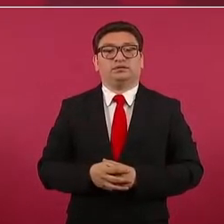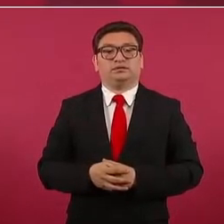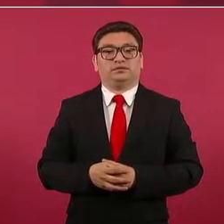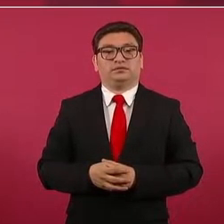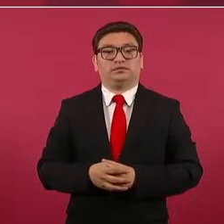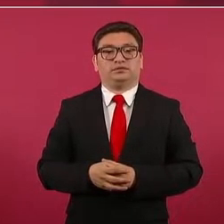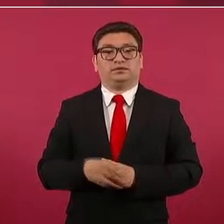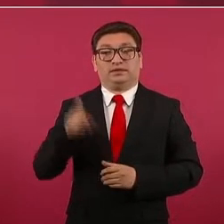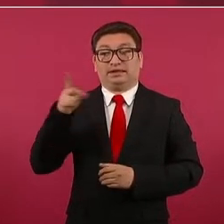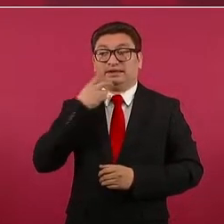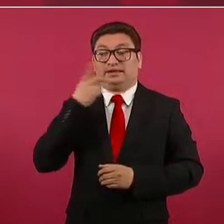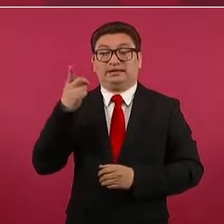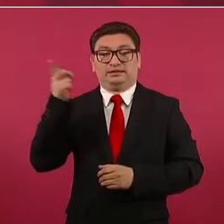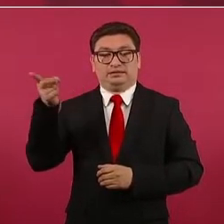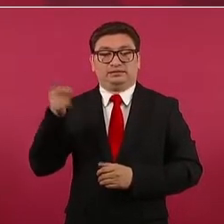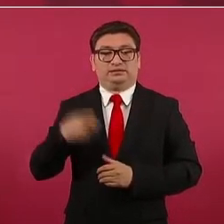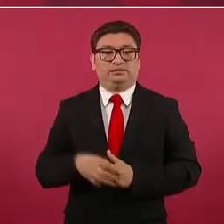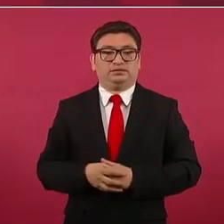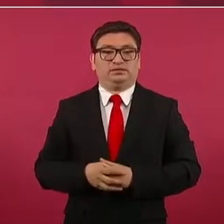que